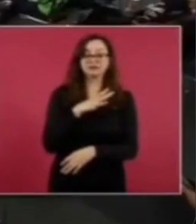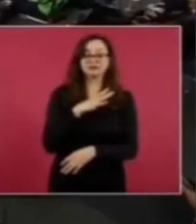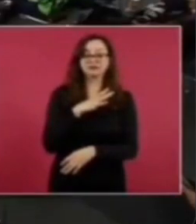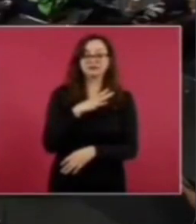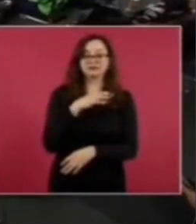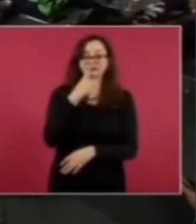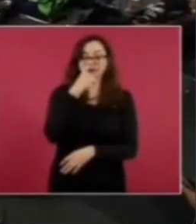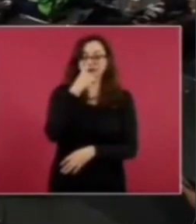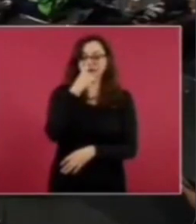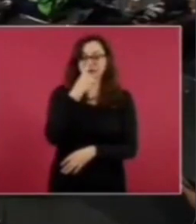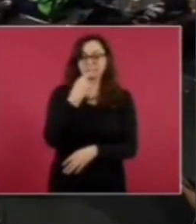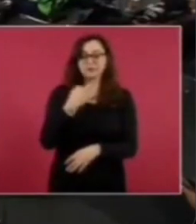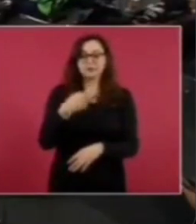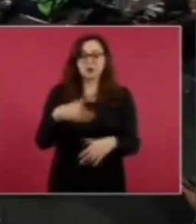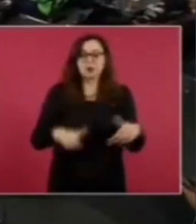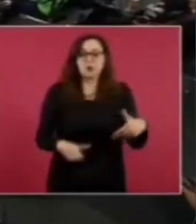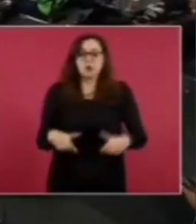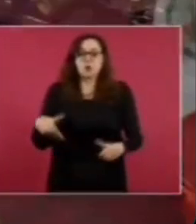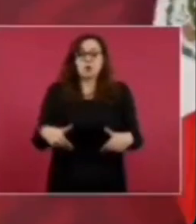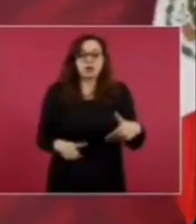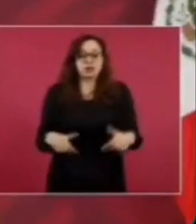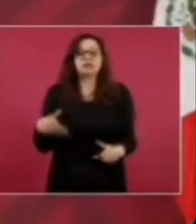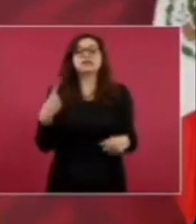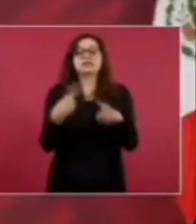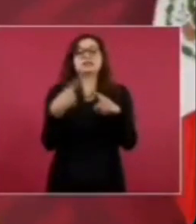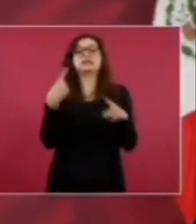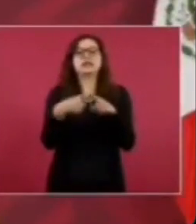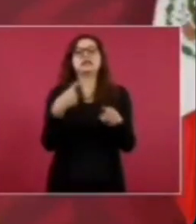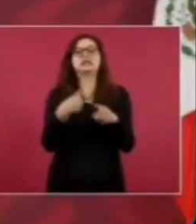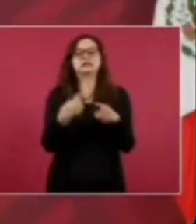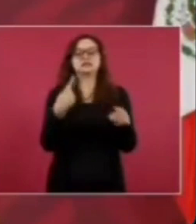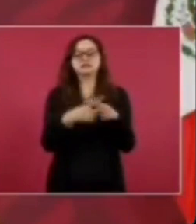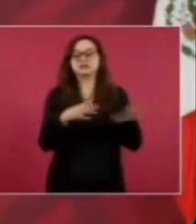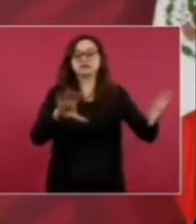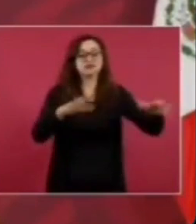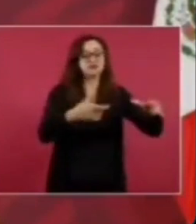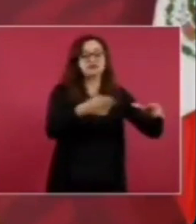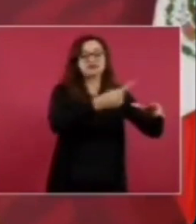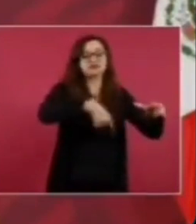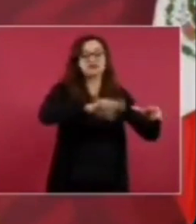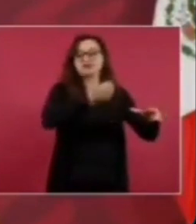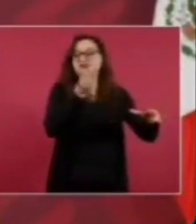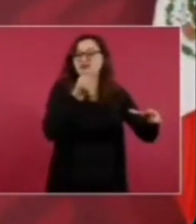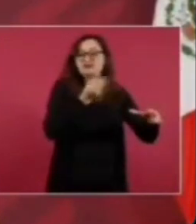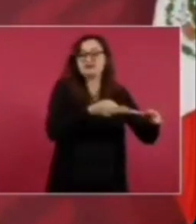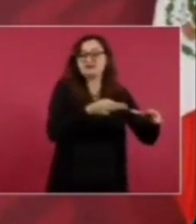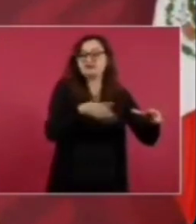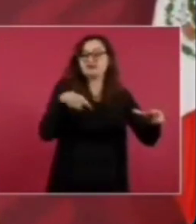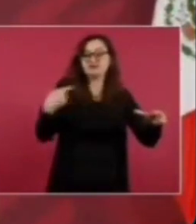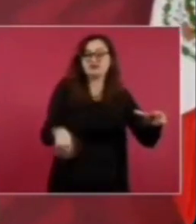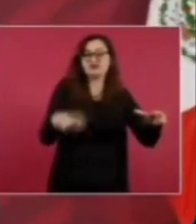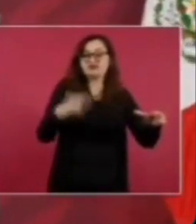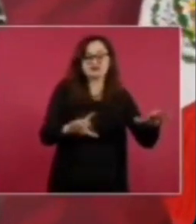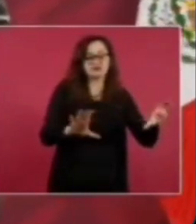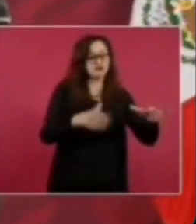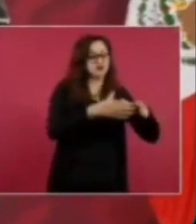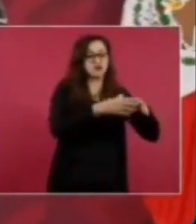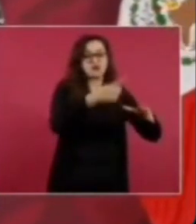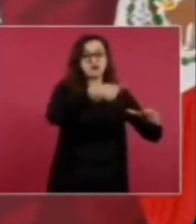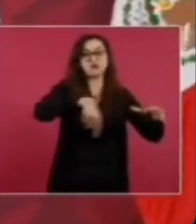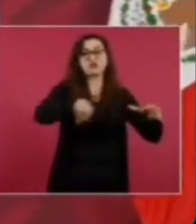la única inconformidad está en la élite Cómo se dice Aguilar camín